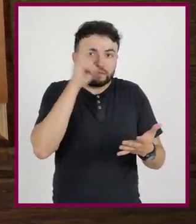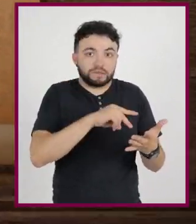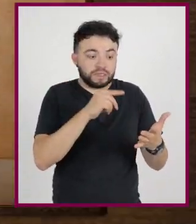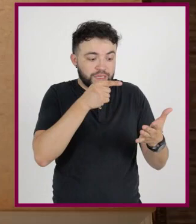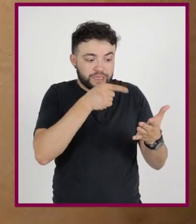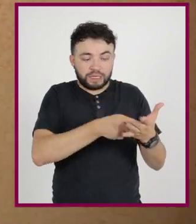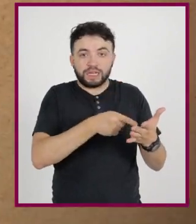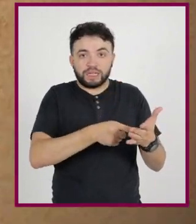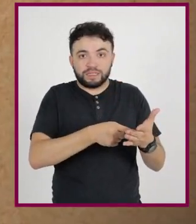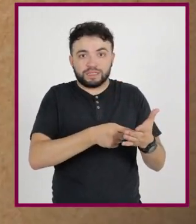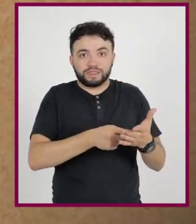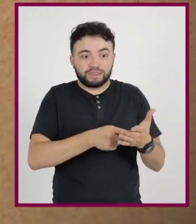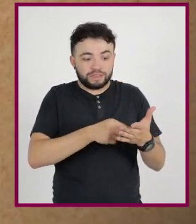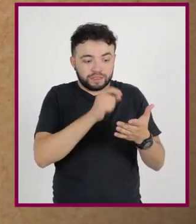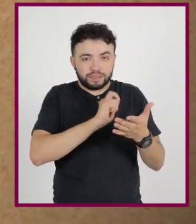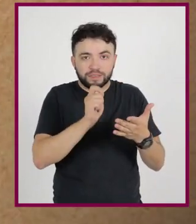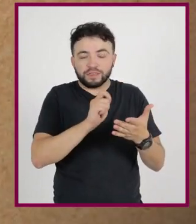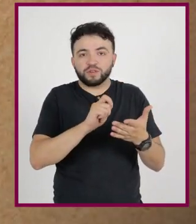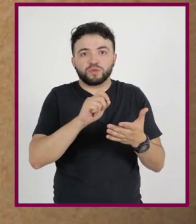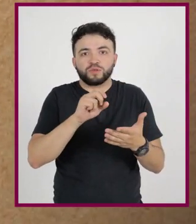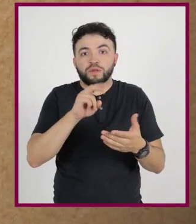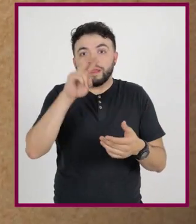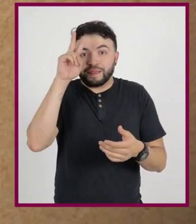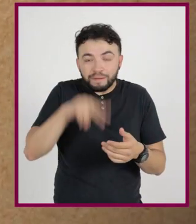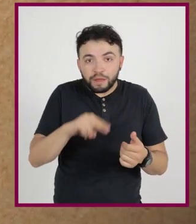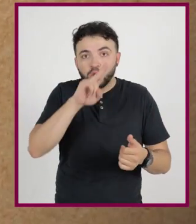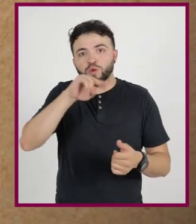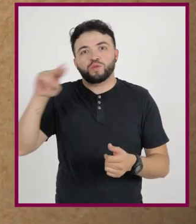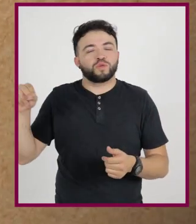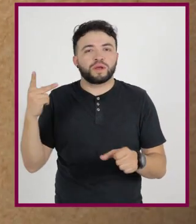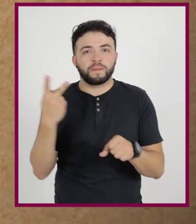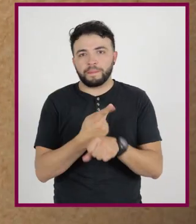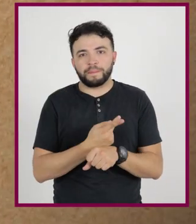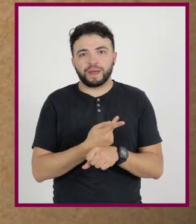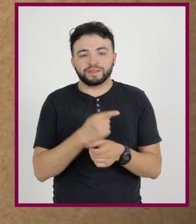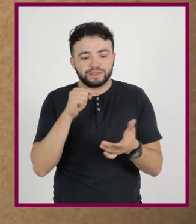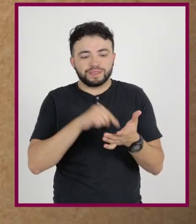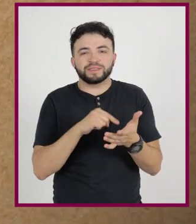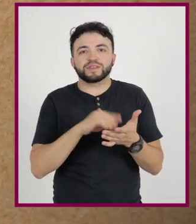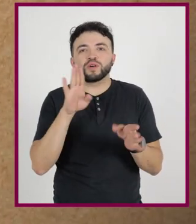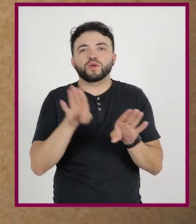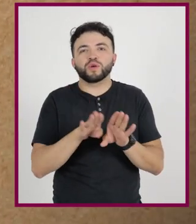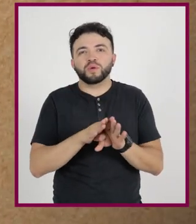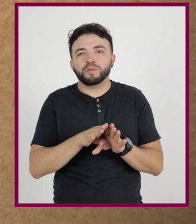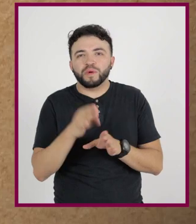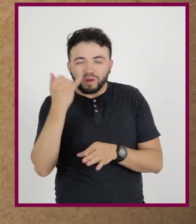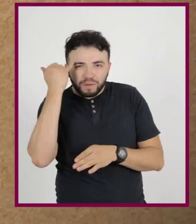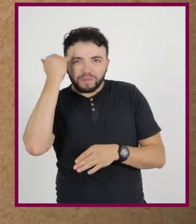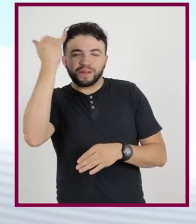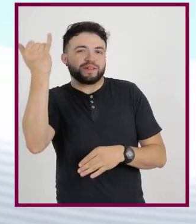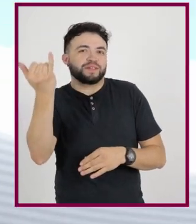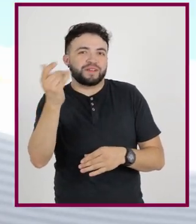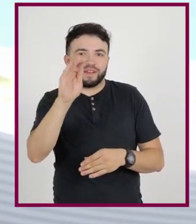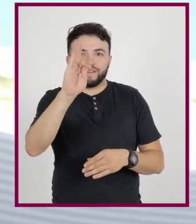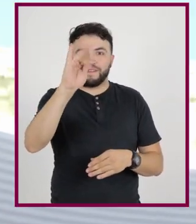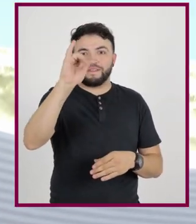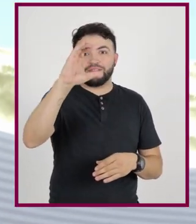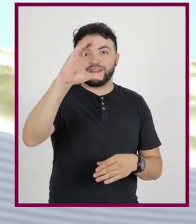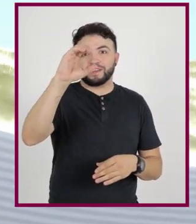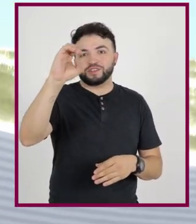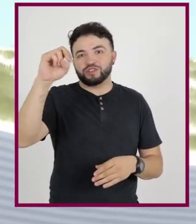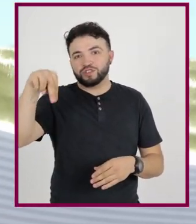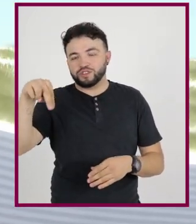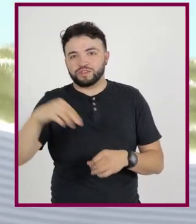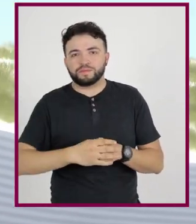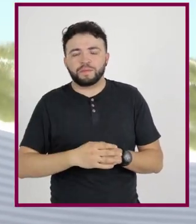nunca sucedieron, que lo que ocurre con los seres en esa historia son personajes de ficción. Lo que se dice en un relato